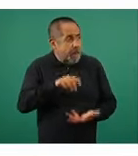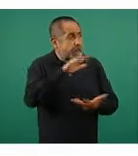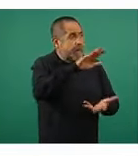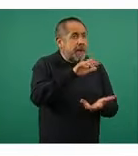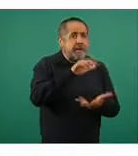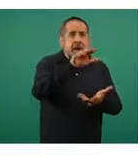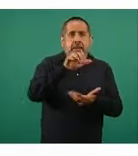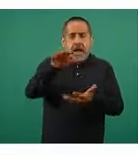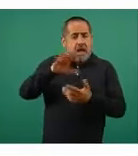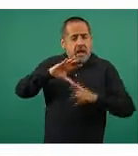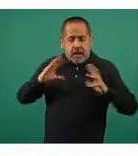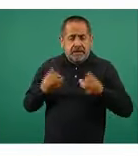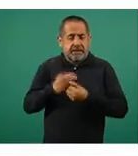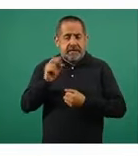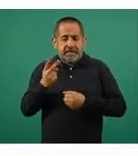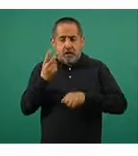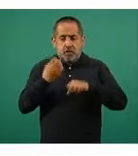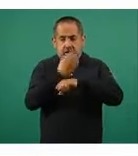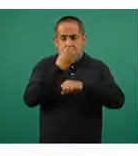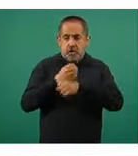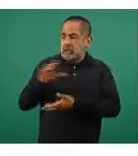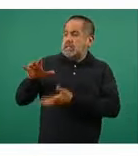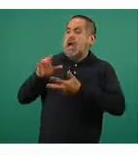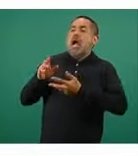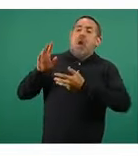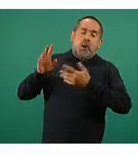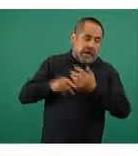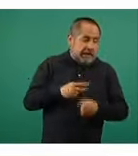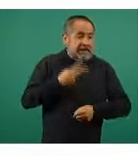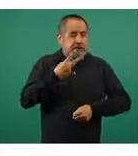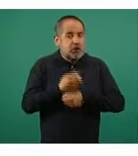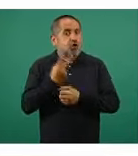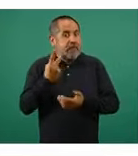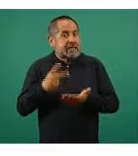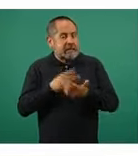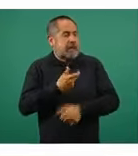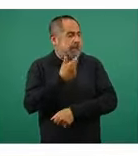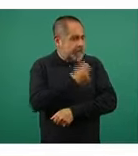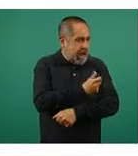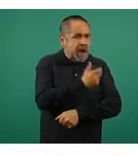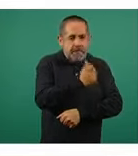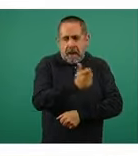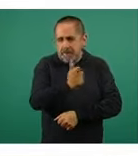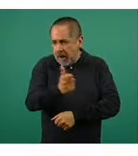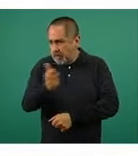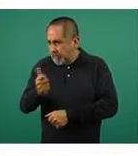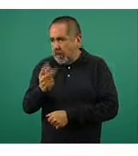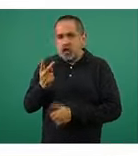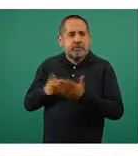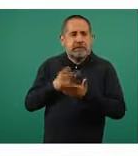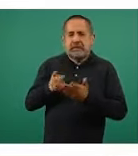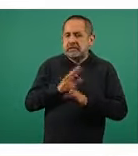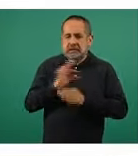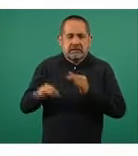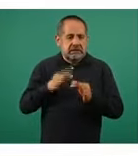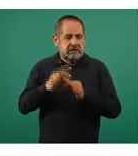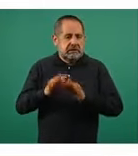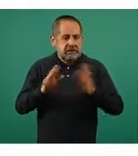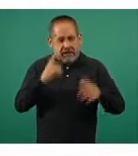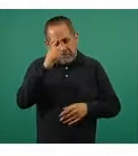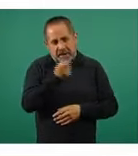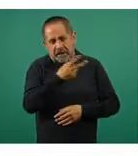ellas pudieron aplicar las segundas dosis que estaban ya programadas de toda esta población de trabajadores